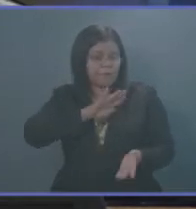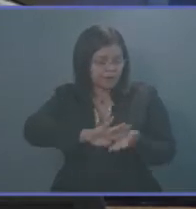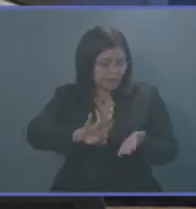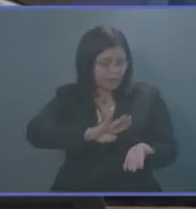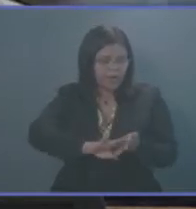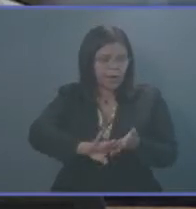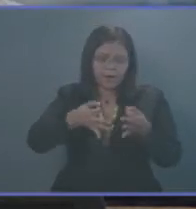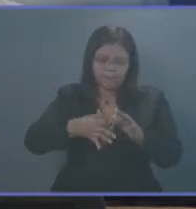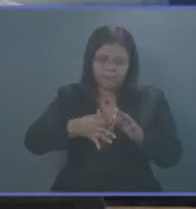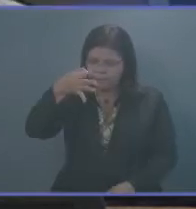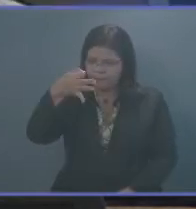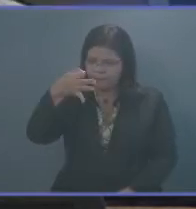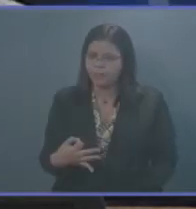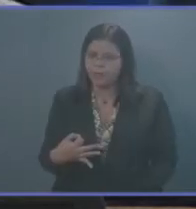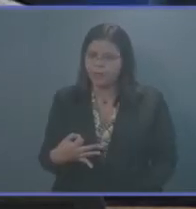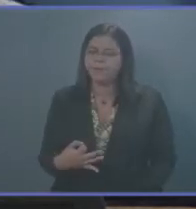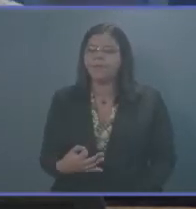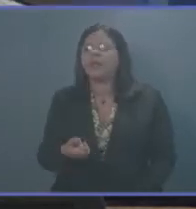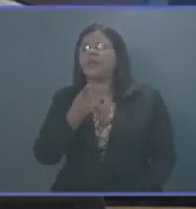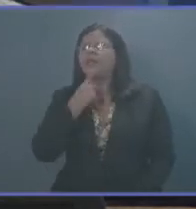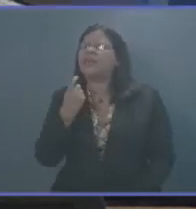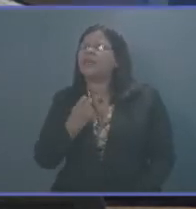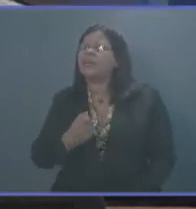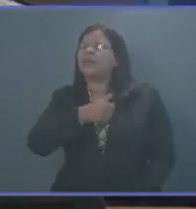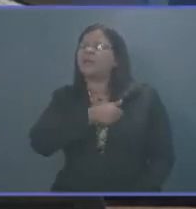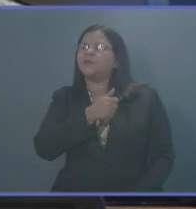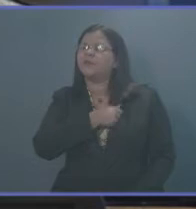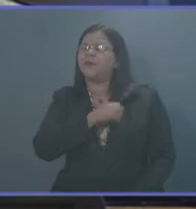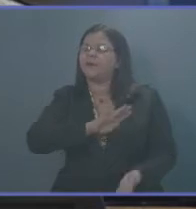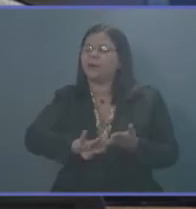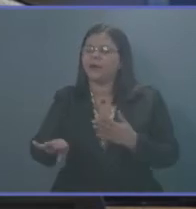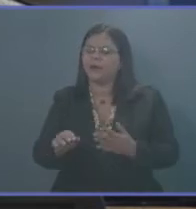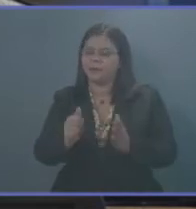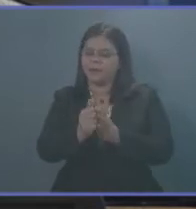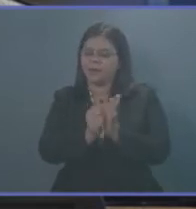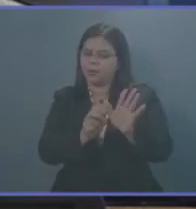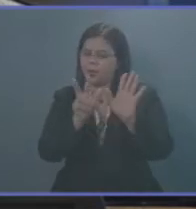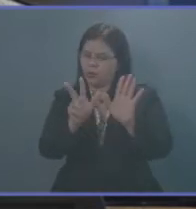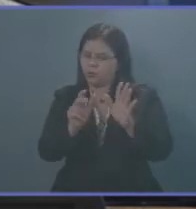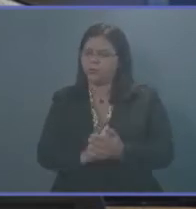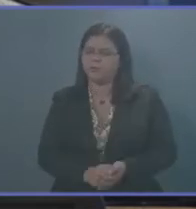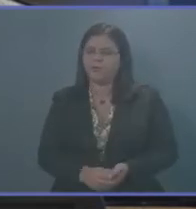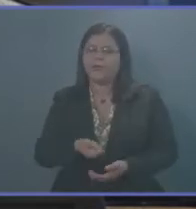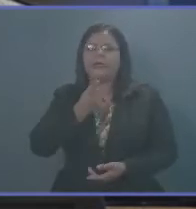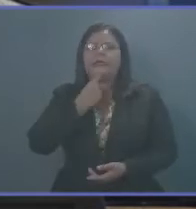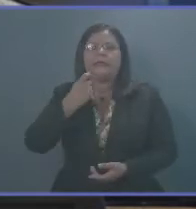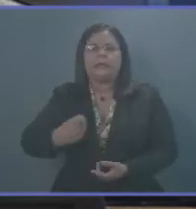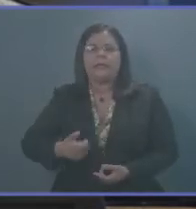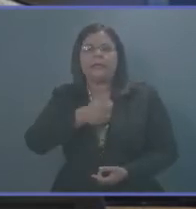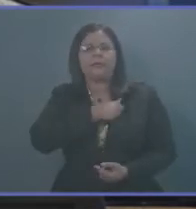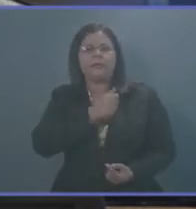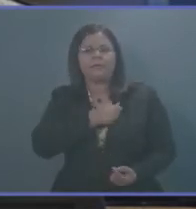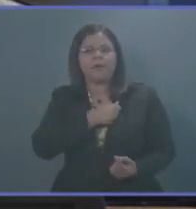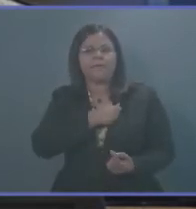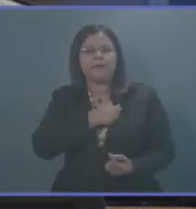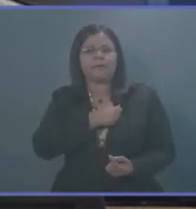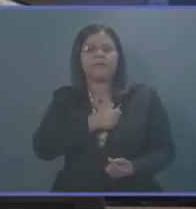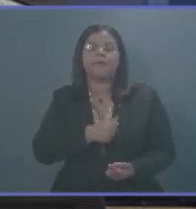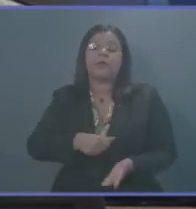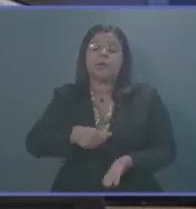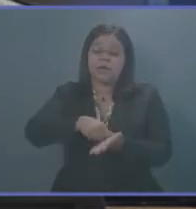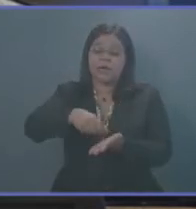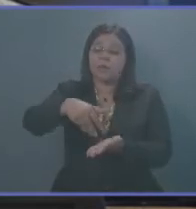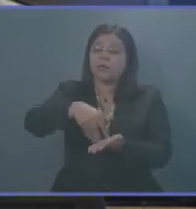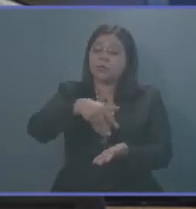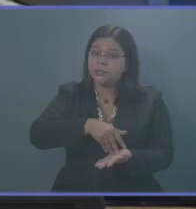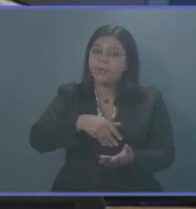formales. Sujetos activos de la obligación tributaria. Artículo 8. Será sujeto activo de la obligación tributaria municipal el municipio de Ilopango en su carácter